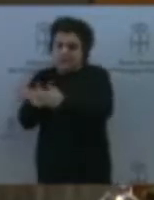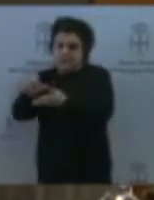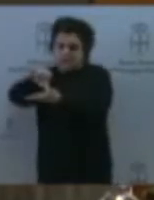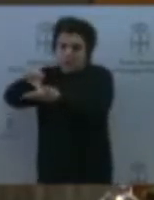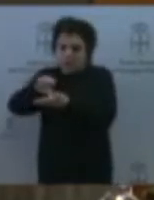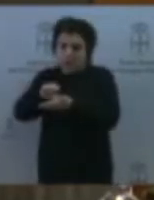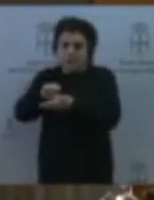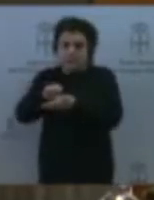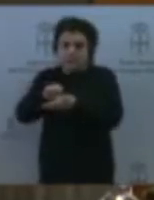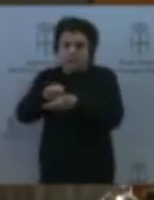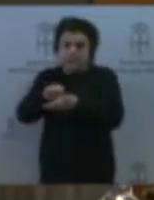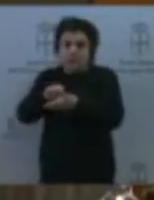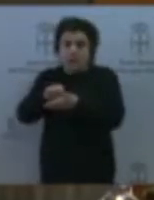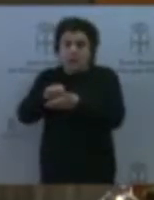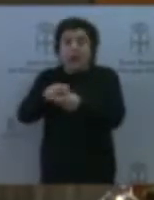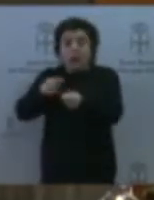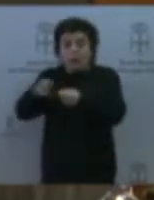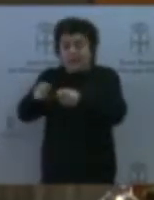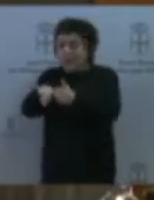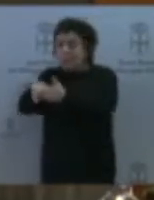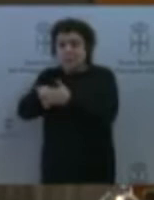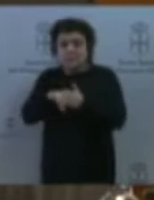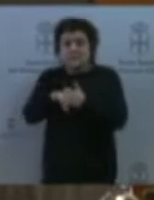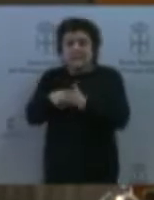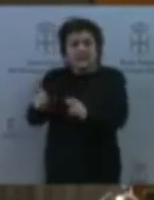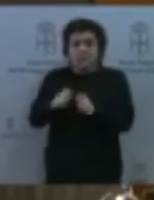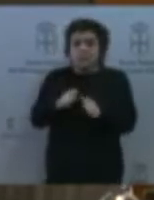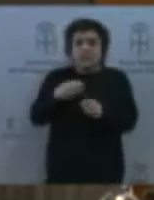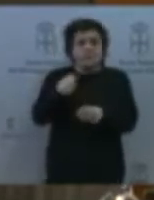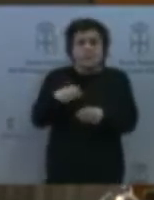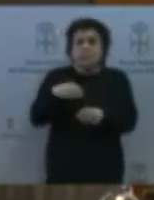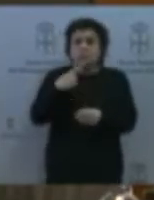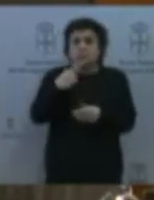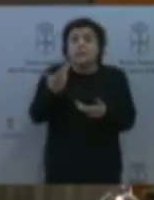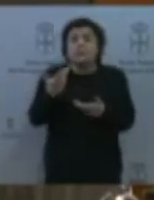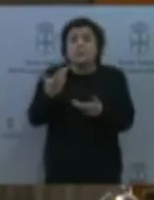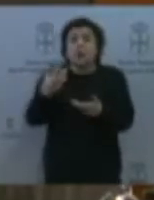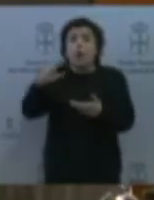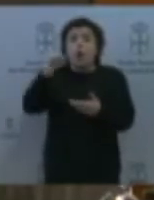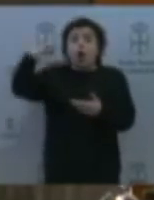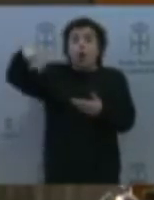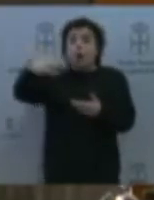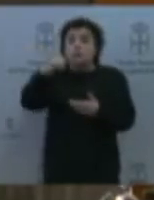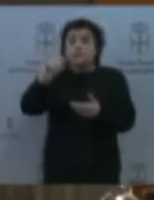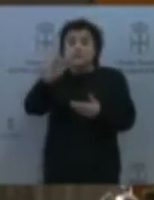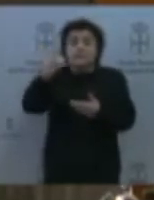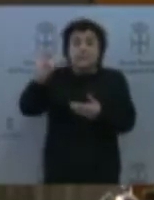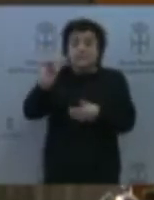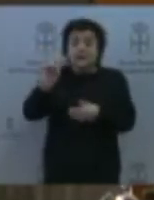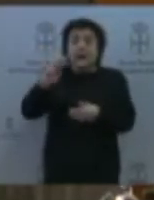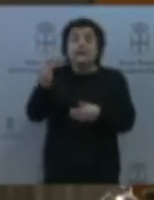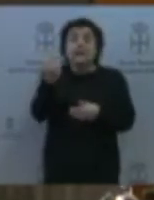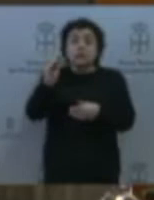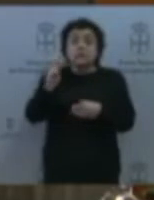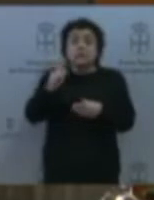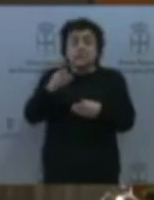aquí a Conchita Quirós, librera y pulmón de la cultura en Oviedo, de la librería Cervantes, y yo creo que viene a cuento, hay que agradecerle lo